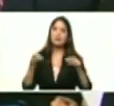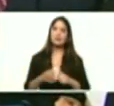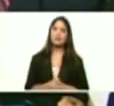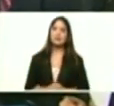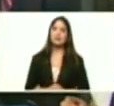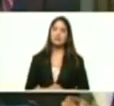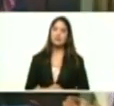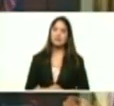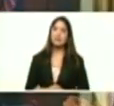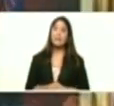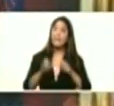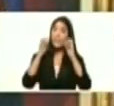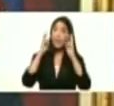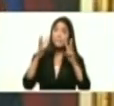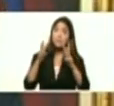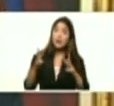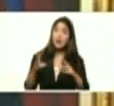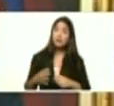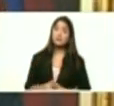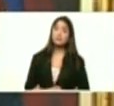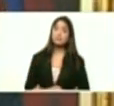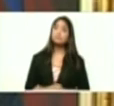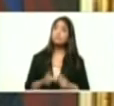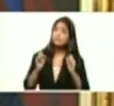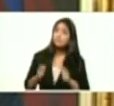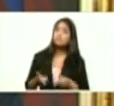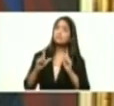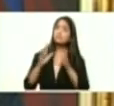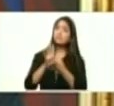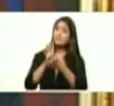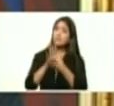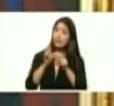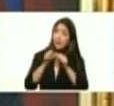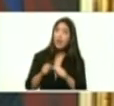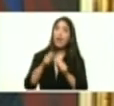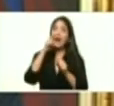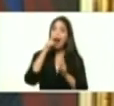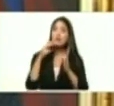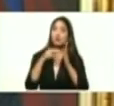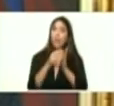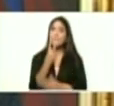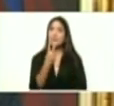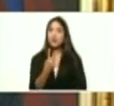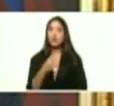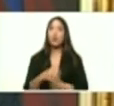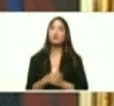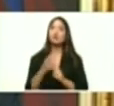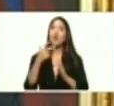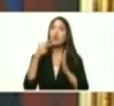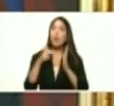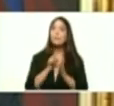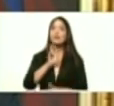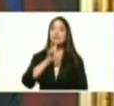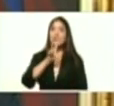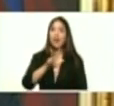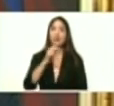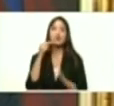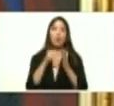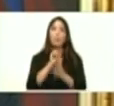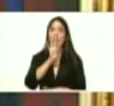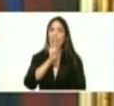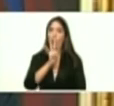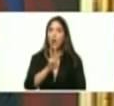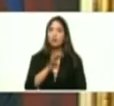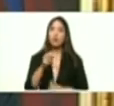y que ese milagro, haya permitido estabilizar, en ese año 2002, 3, 4, 5, nuestro país,